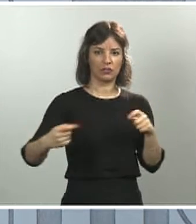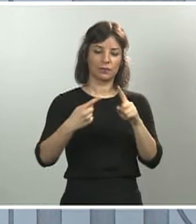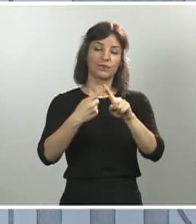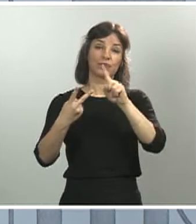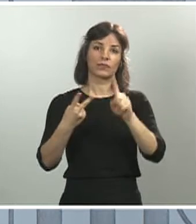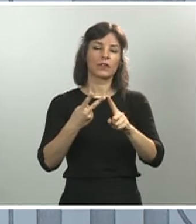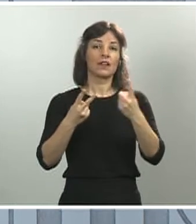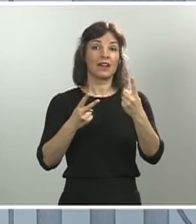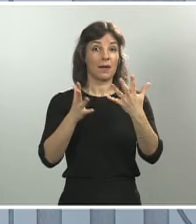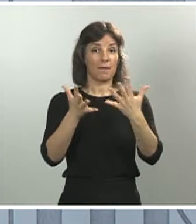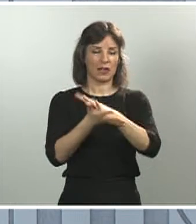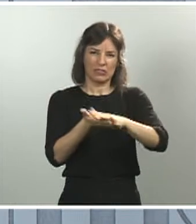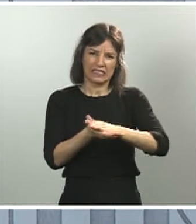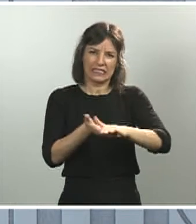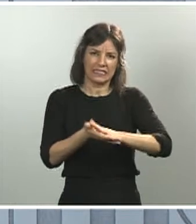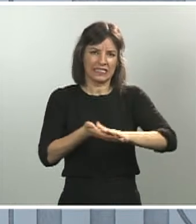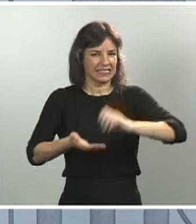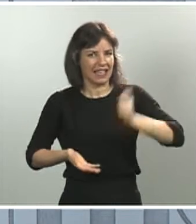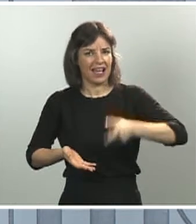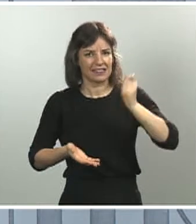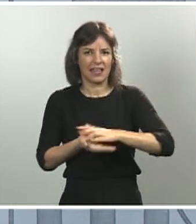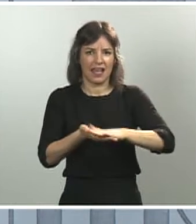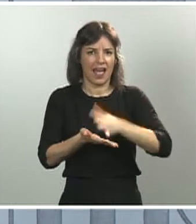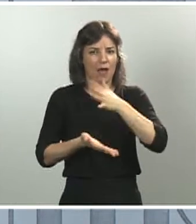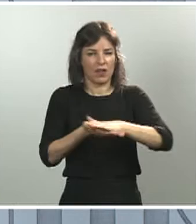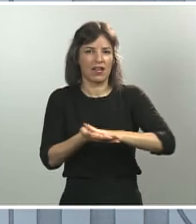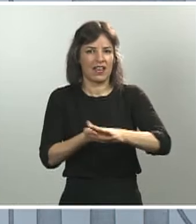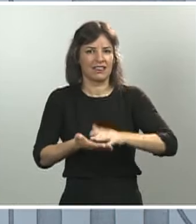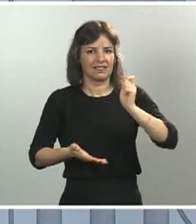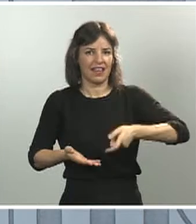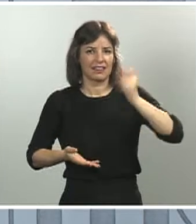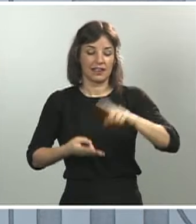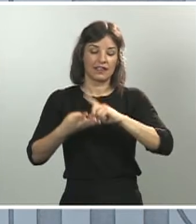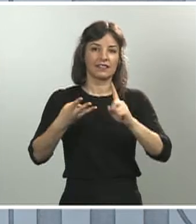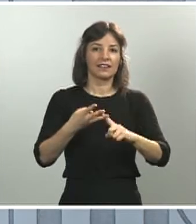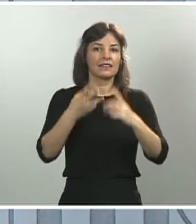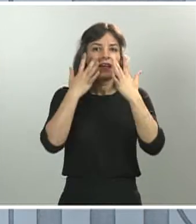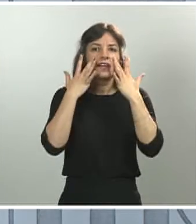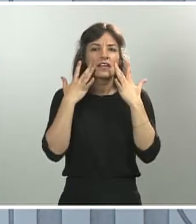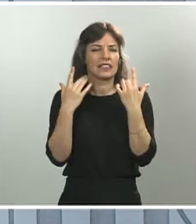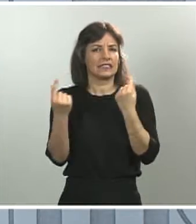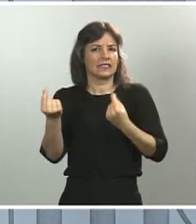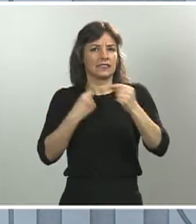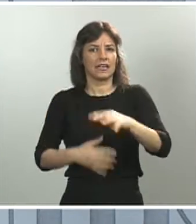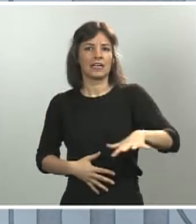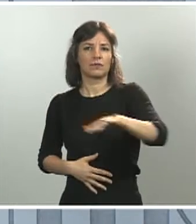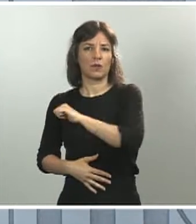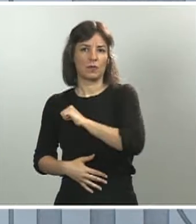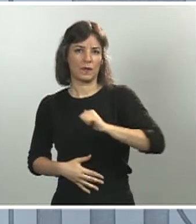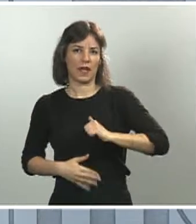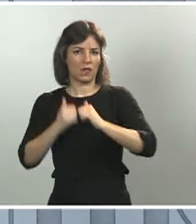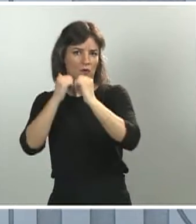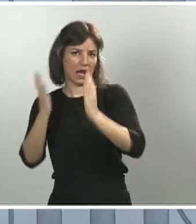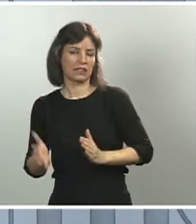frecuencia las manos, y la tercera prioridad de mantener una higiene muy estricta en los espacios tanto privados como públicos. Y a estas